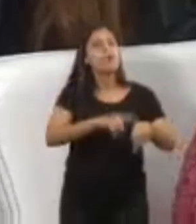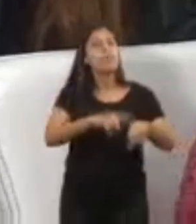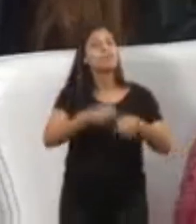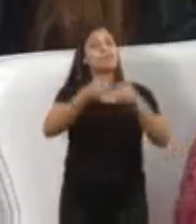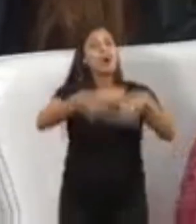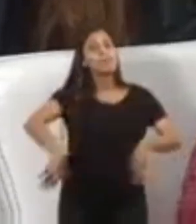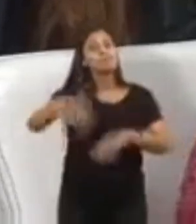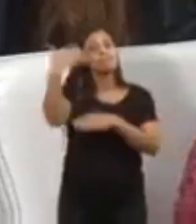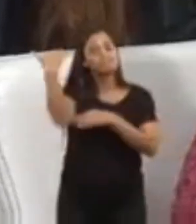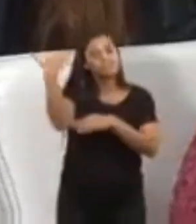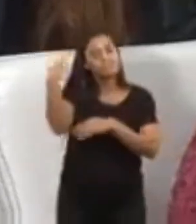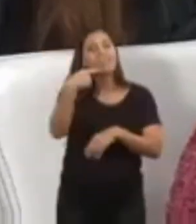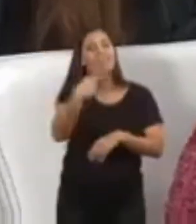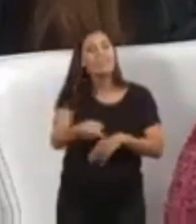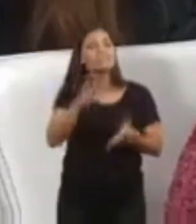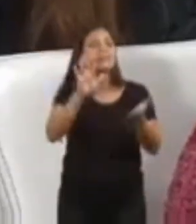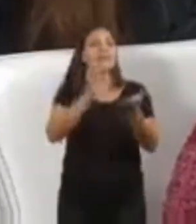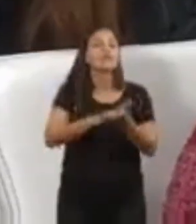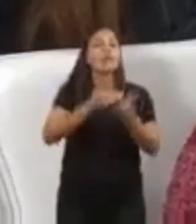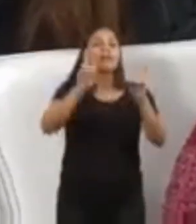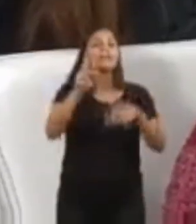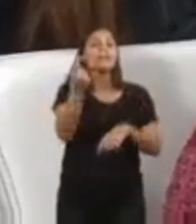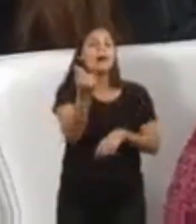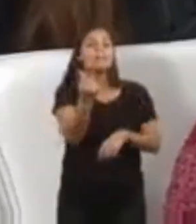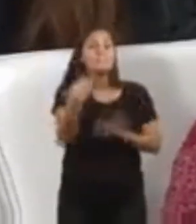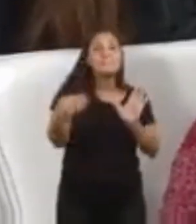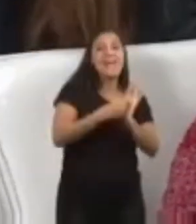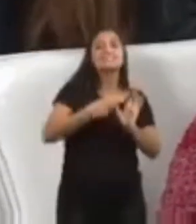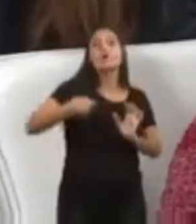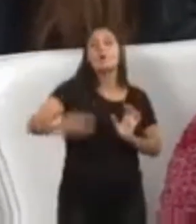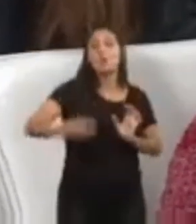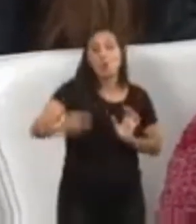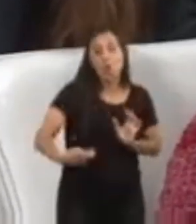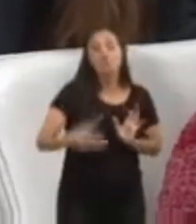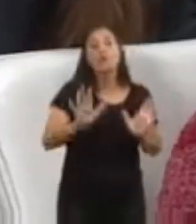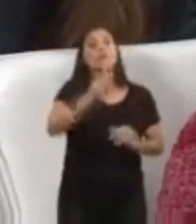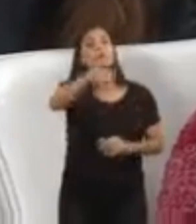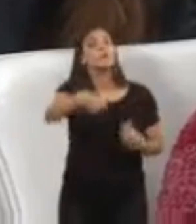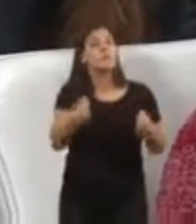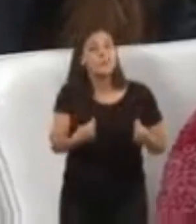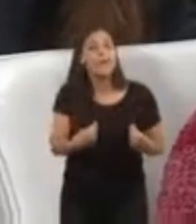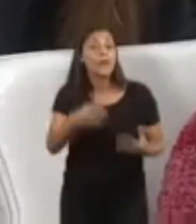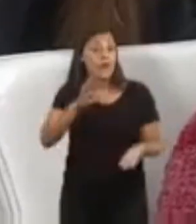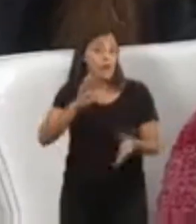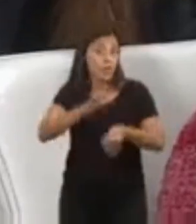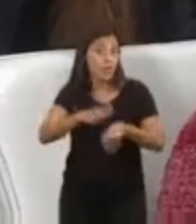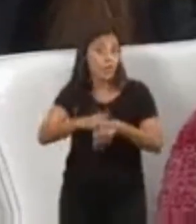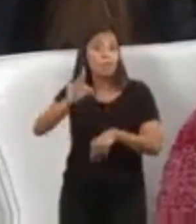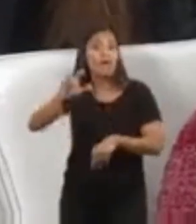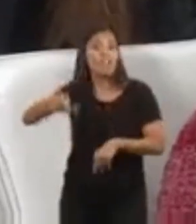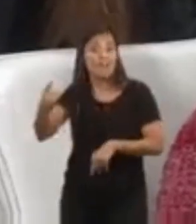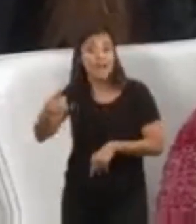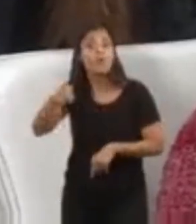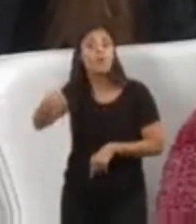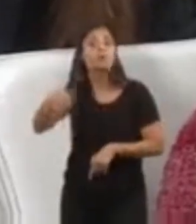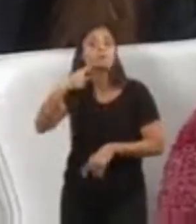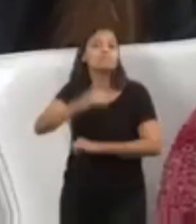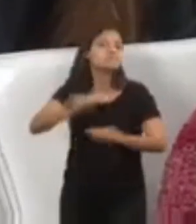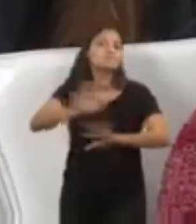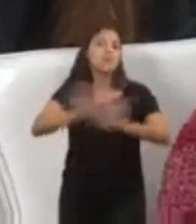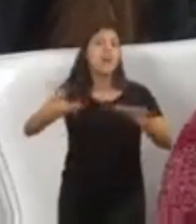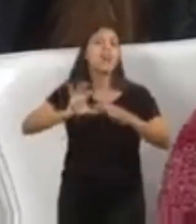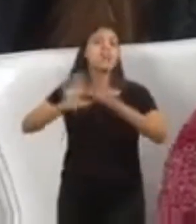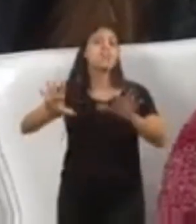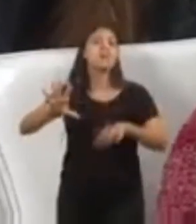este esta cuestión de los precios indudablemente tiene un inicio y que fue el nuu que permitió liberar las